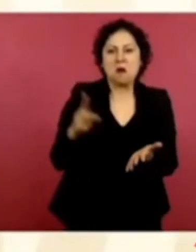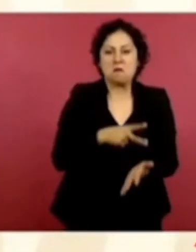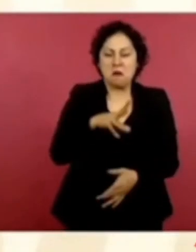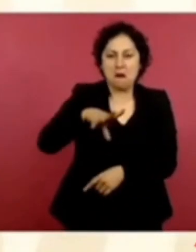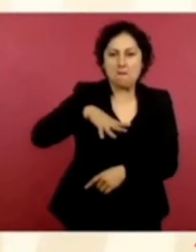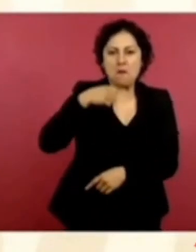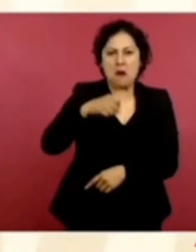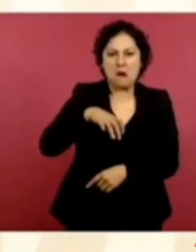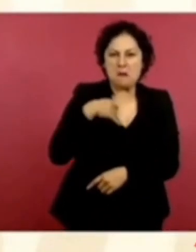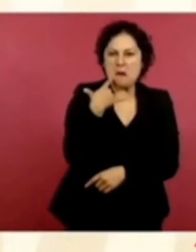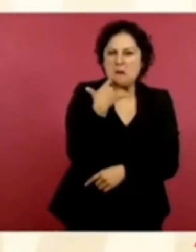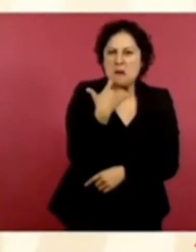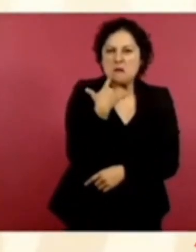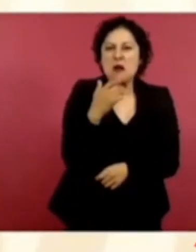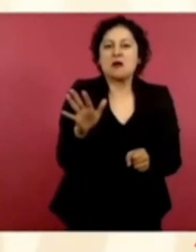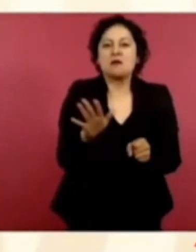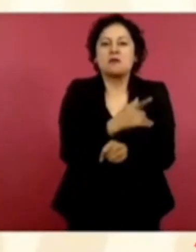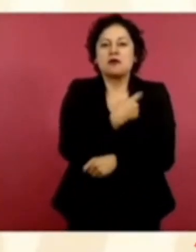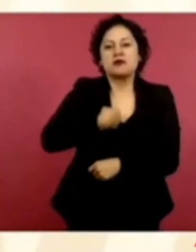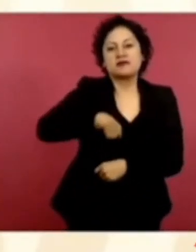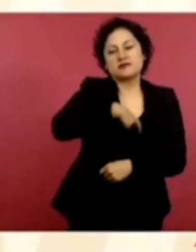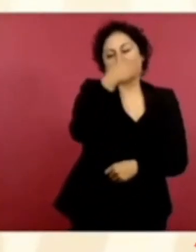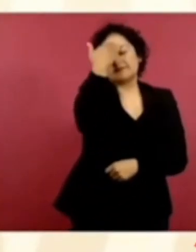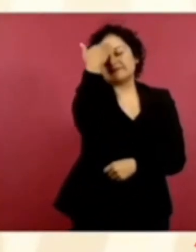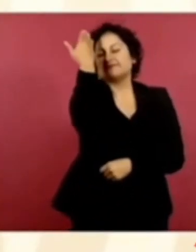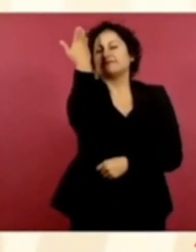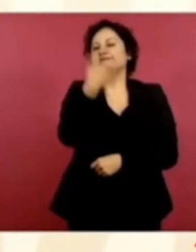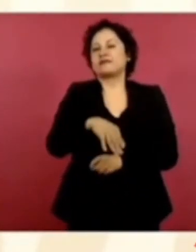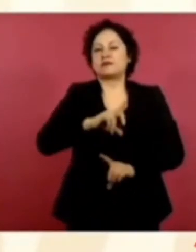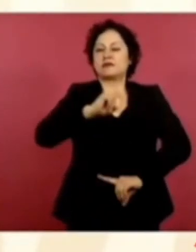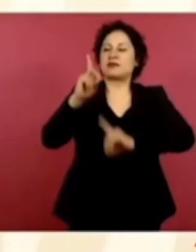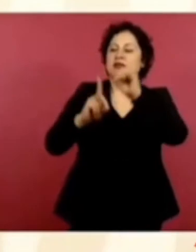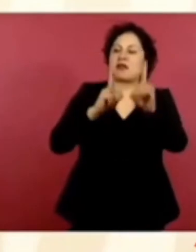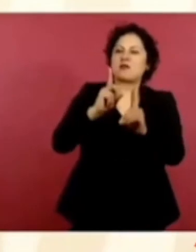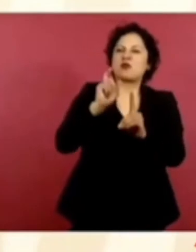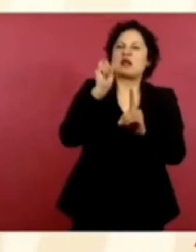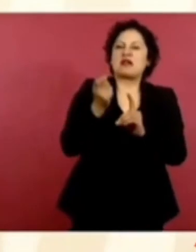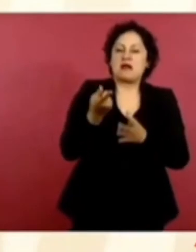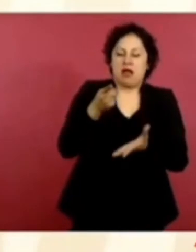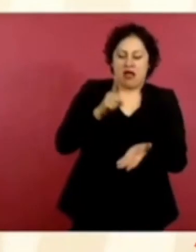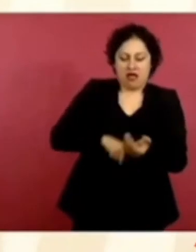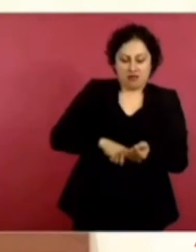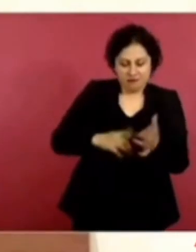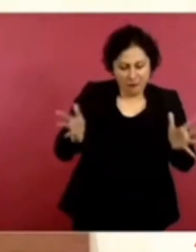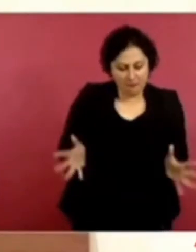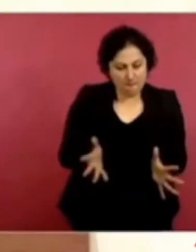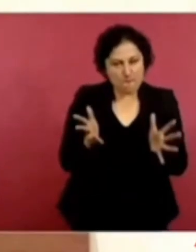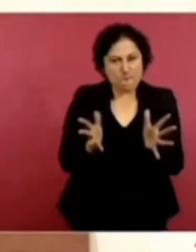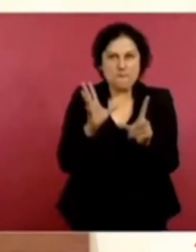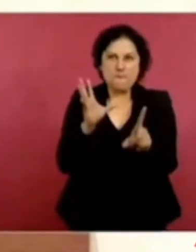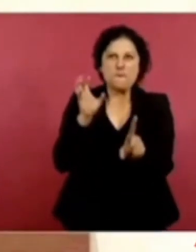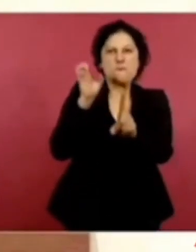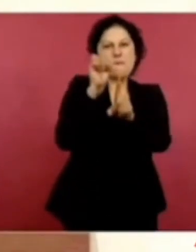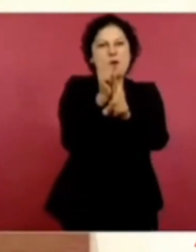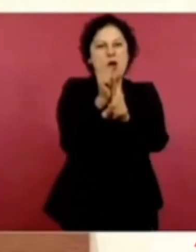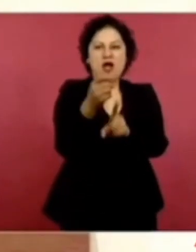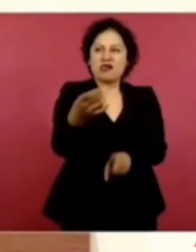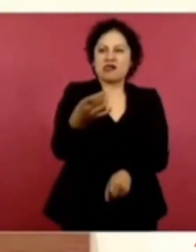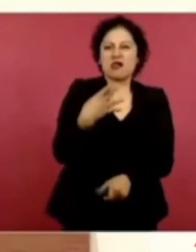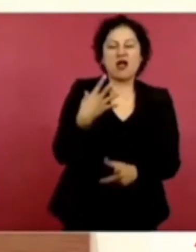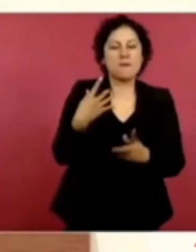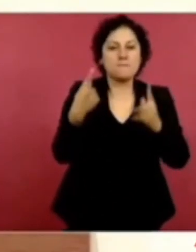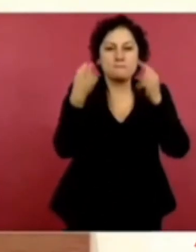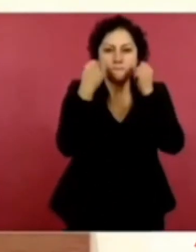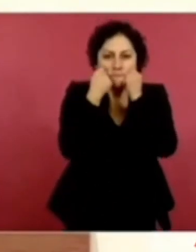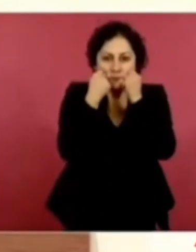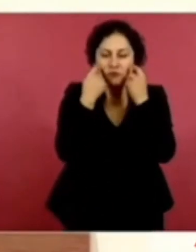deporte es más que una competencia, es una pasión que nos impulsa a superarnos. En estos Juegos Panamericanos no